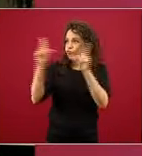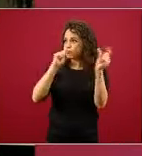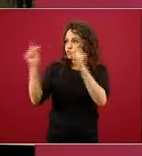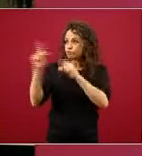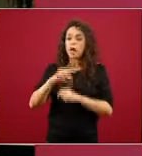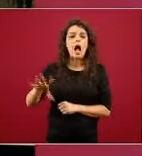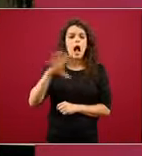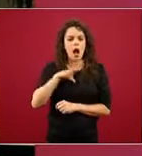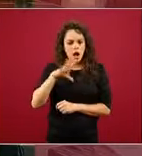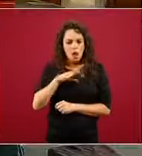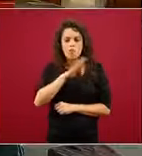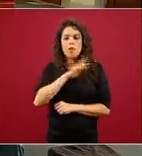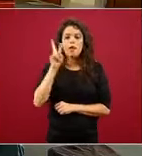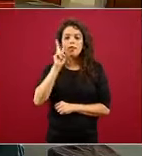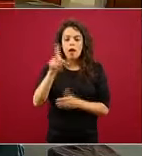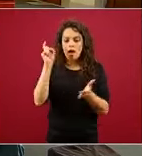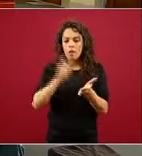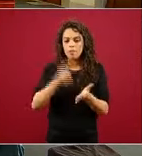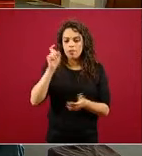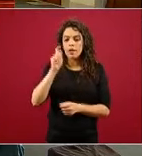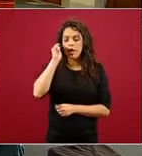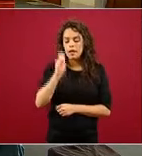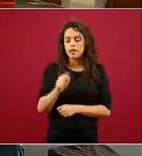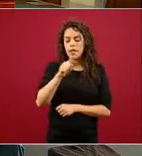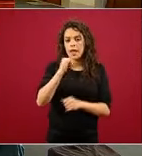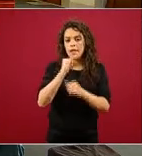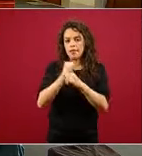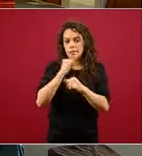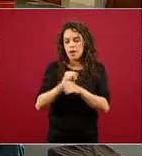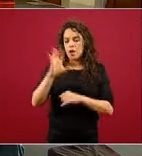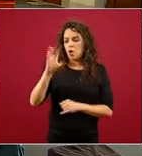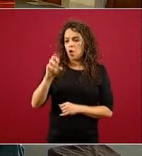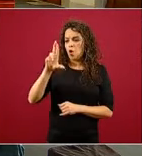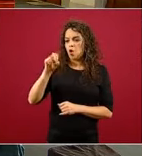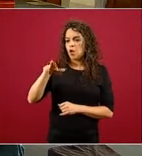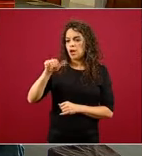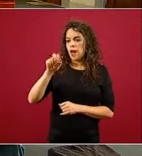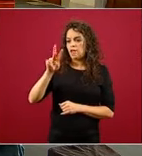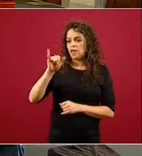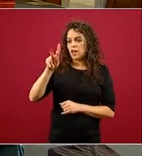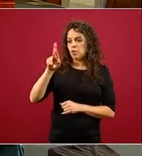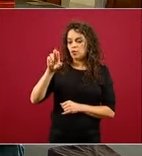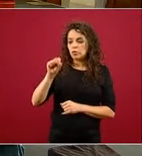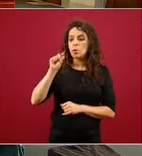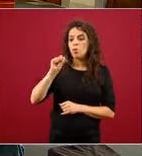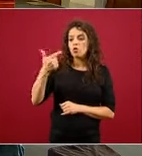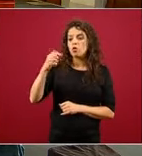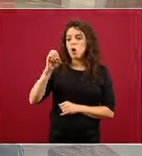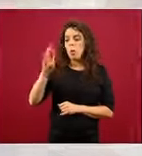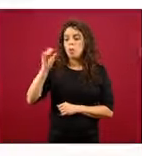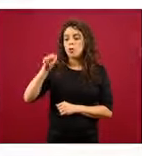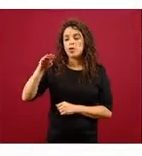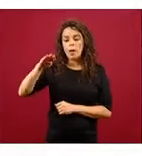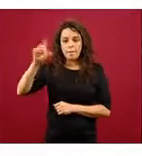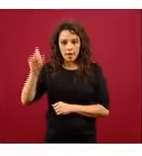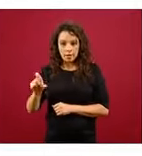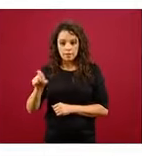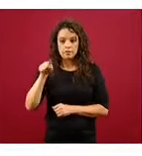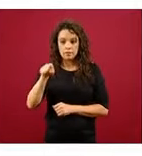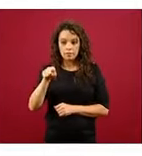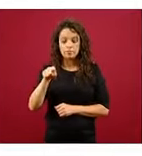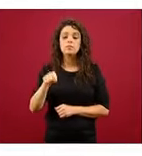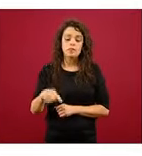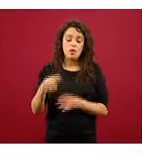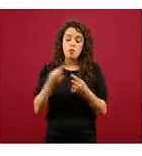de coronavirus.gov.mx. Es importante no olvidar visitarla y volver a recordar todo este material,